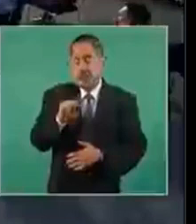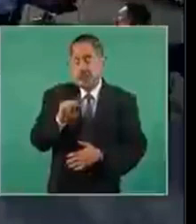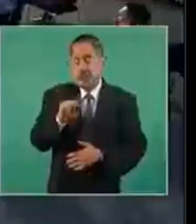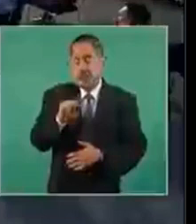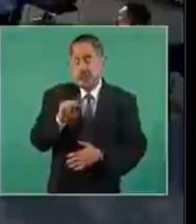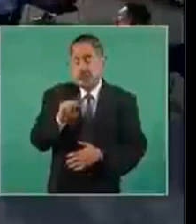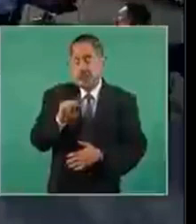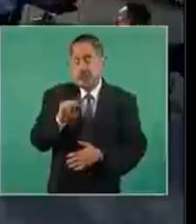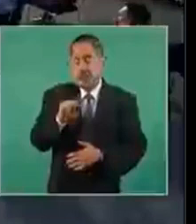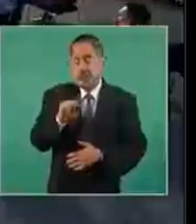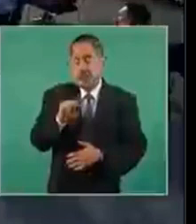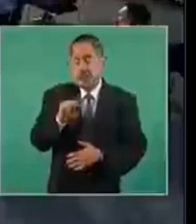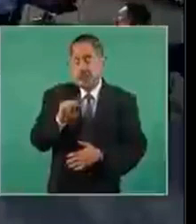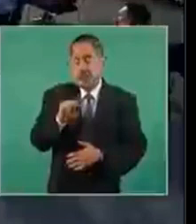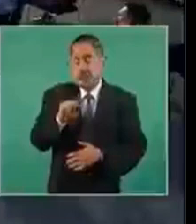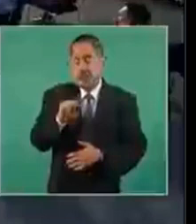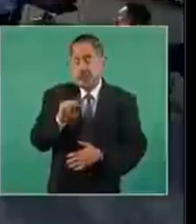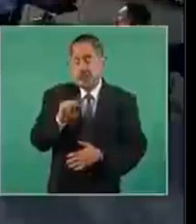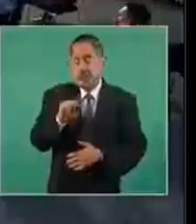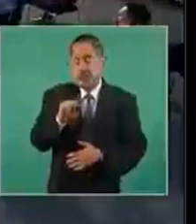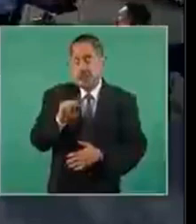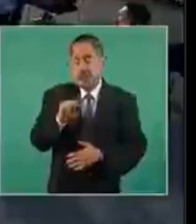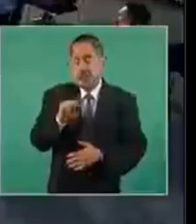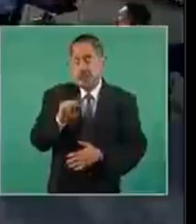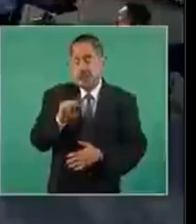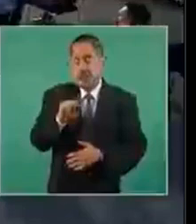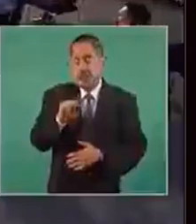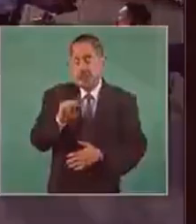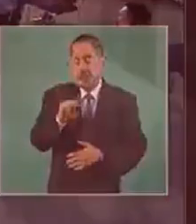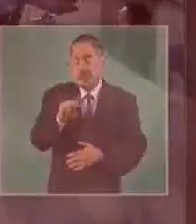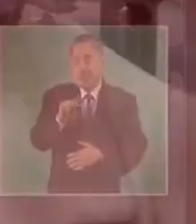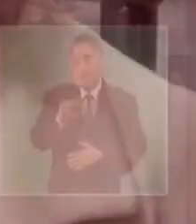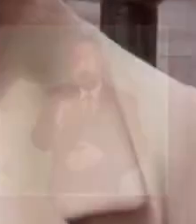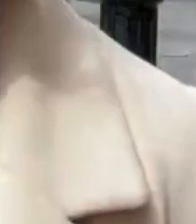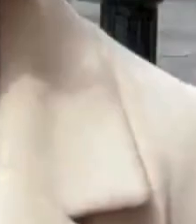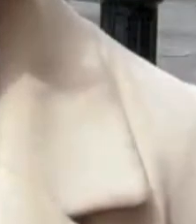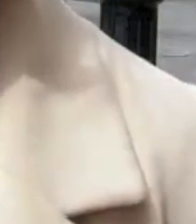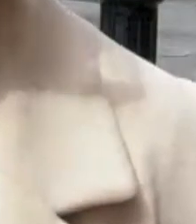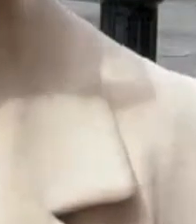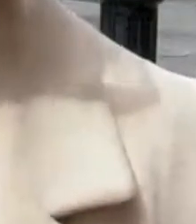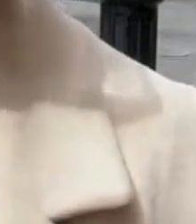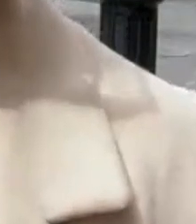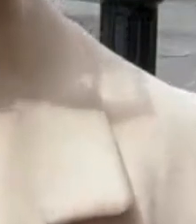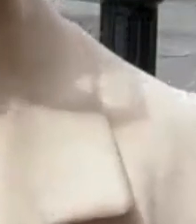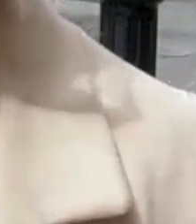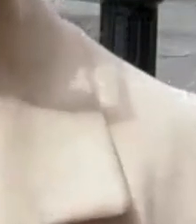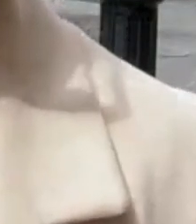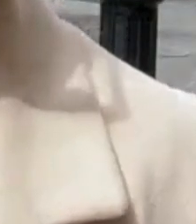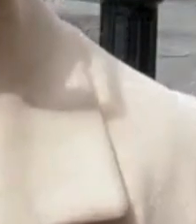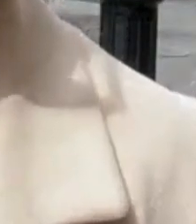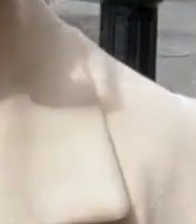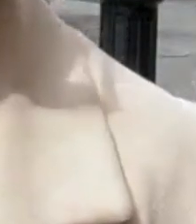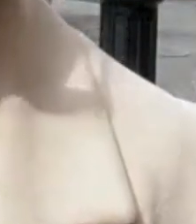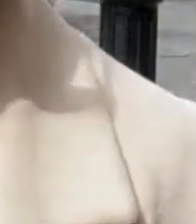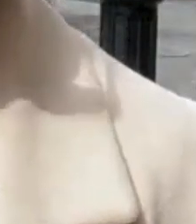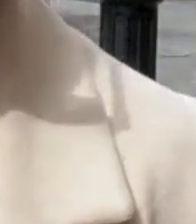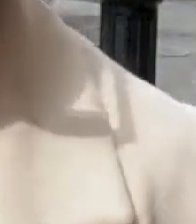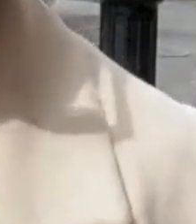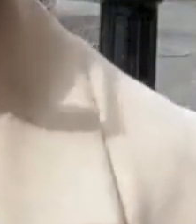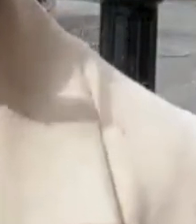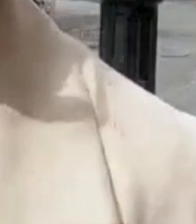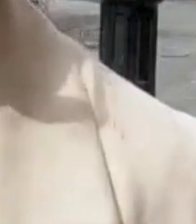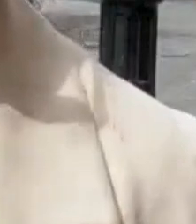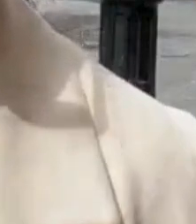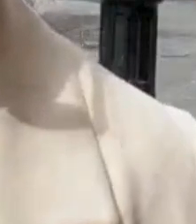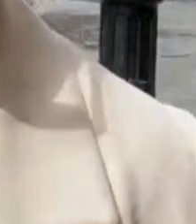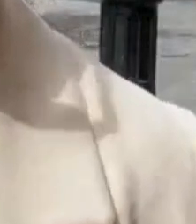en eso, pero le repito, ¿quién es el único que puede decidir aquí? El juez. Estamos el juez, por